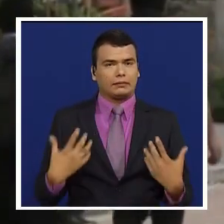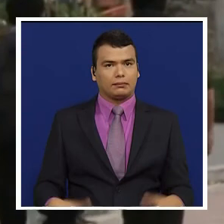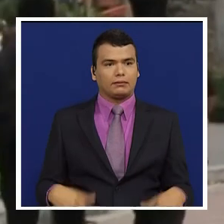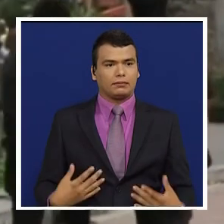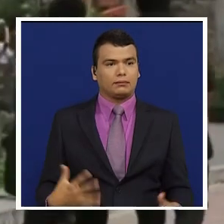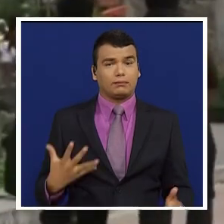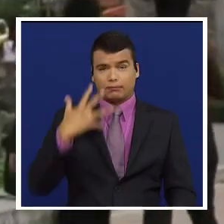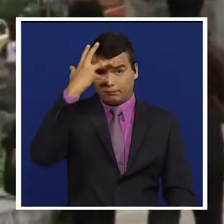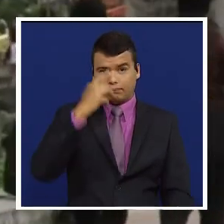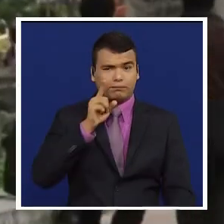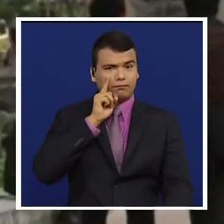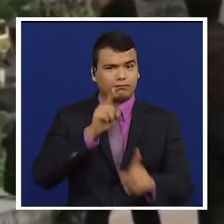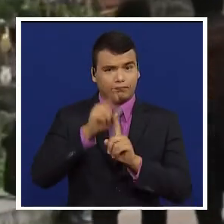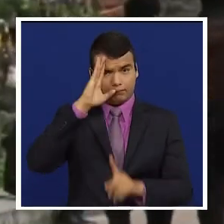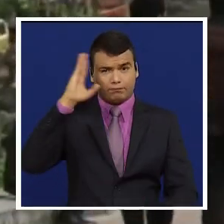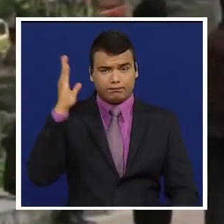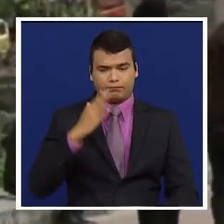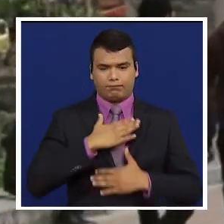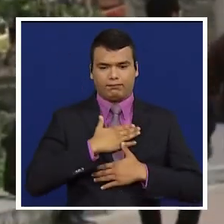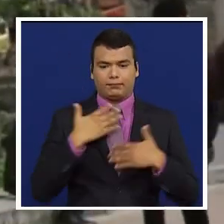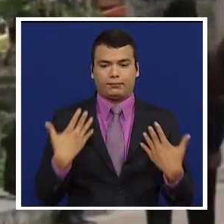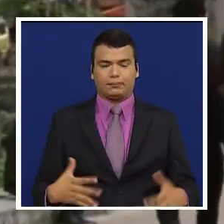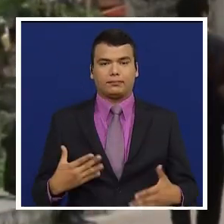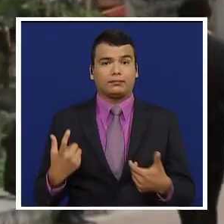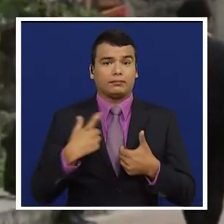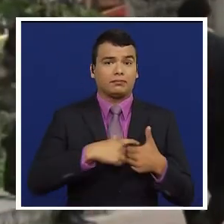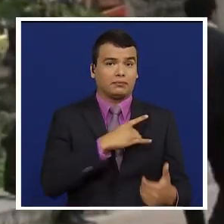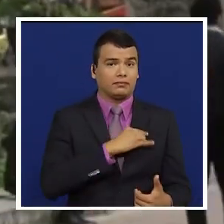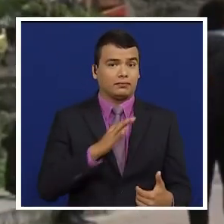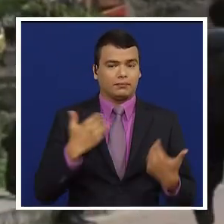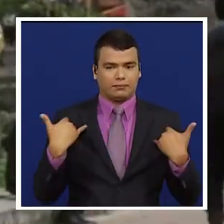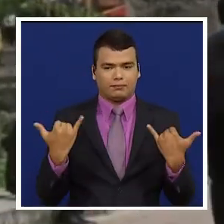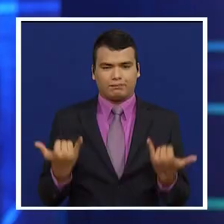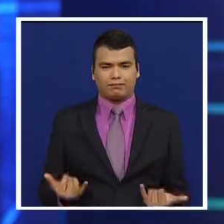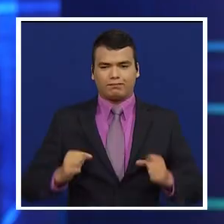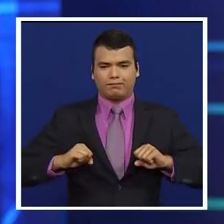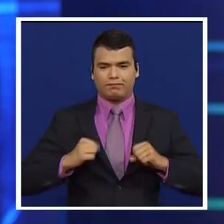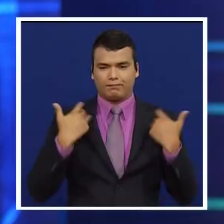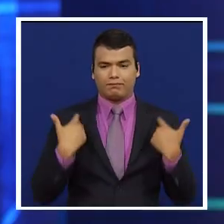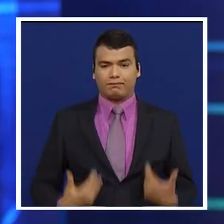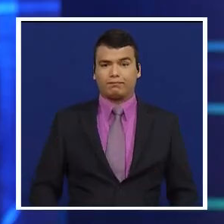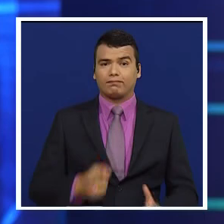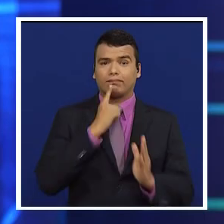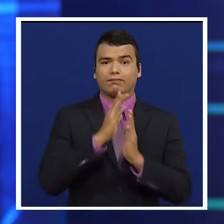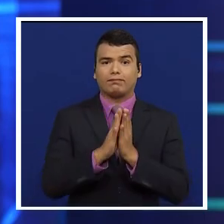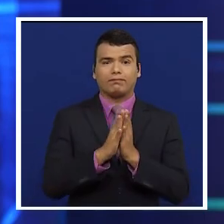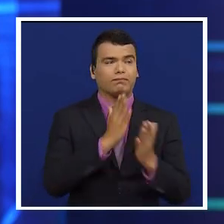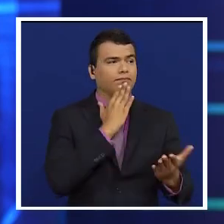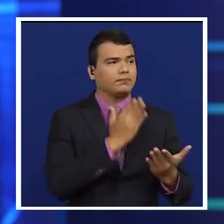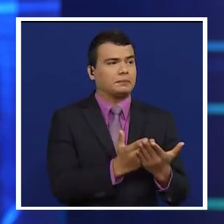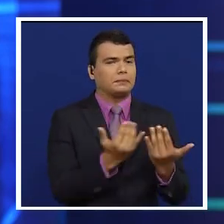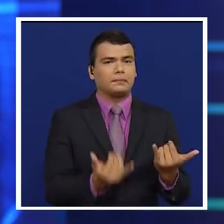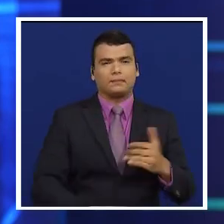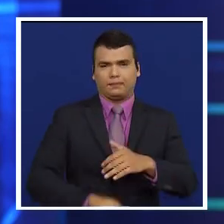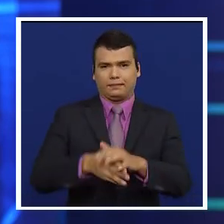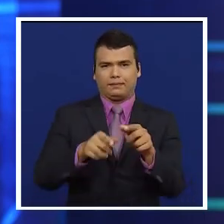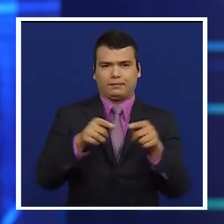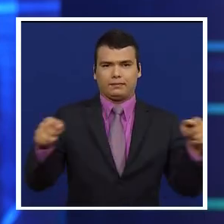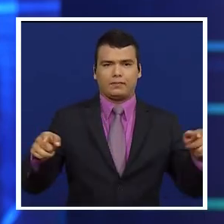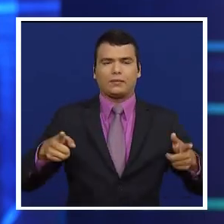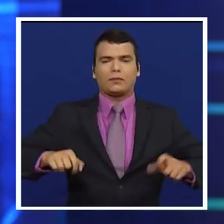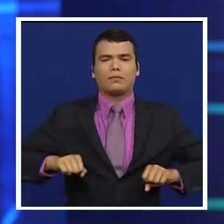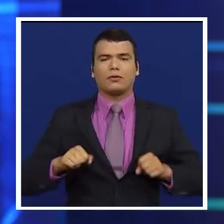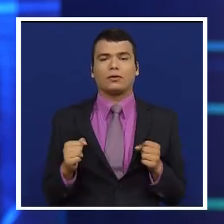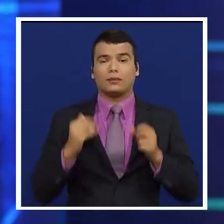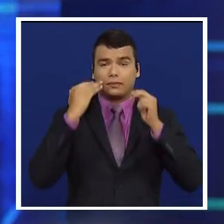prueba para su futuro académico. Desde Bogotá informa Alejandra Mozos. Muchas gracias, Alejandra. Seguimos en Bogotá. La ministra de